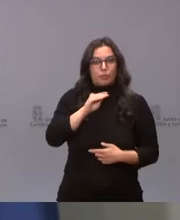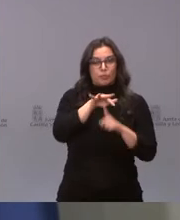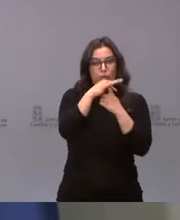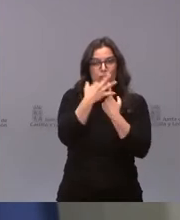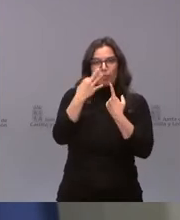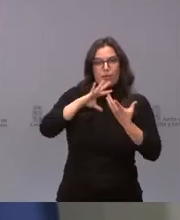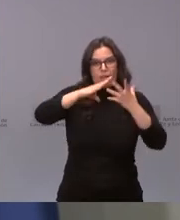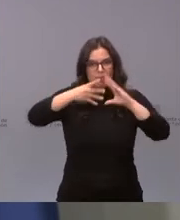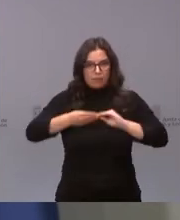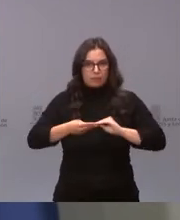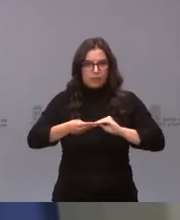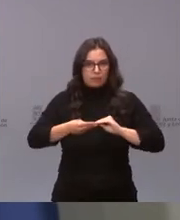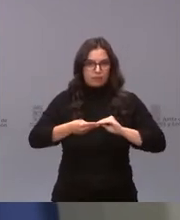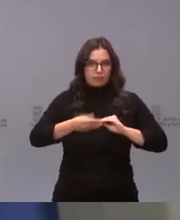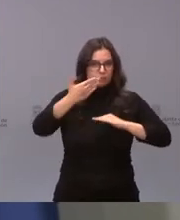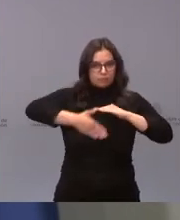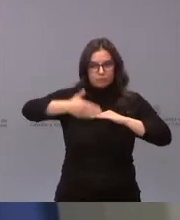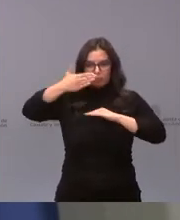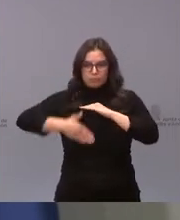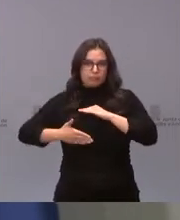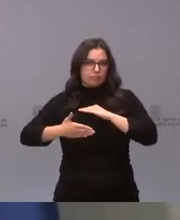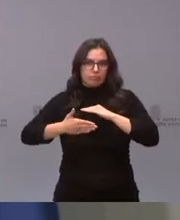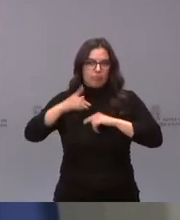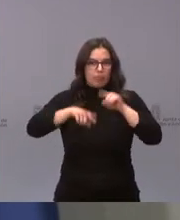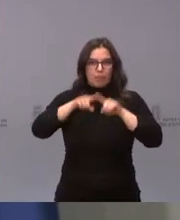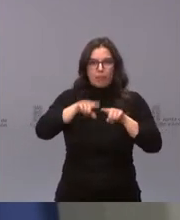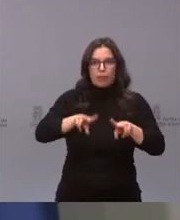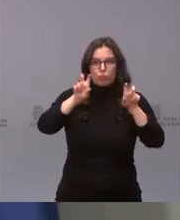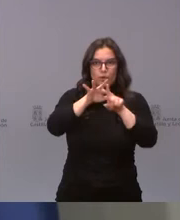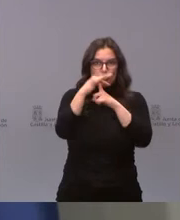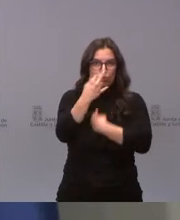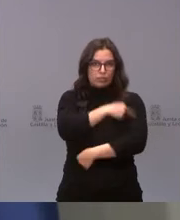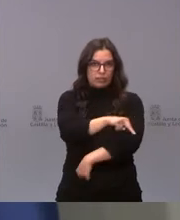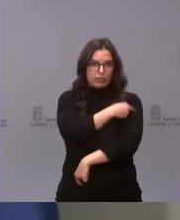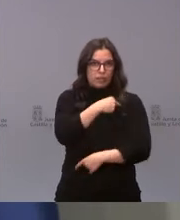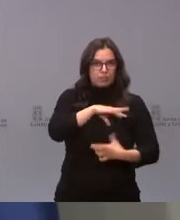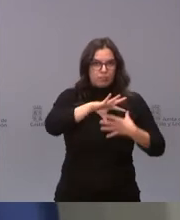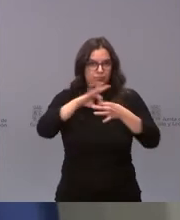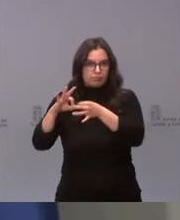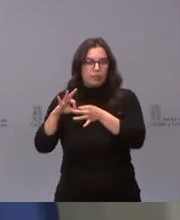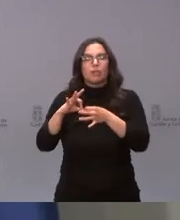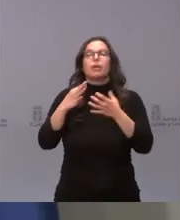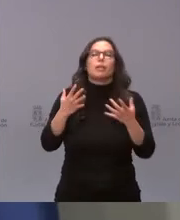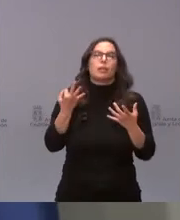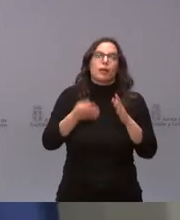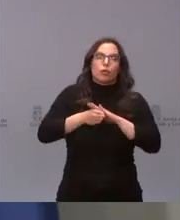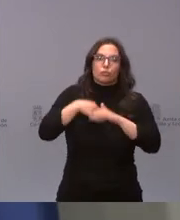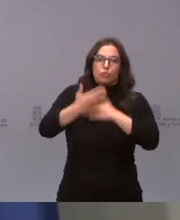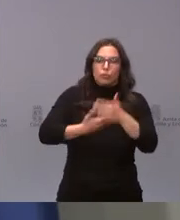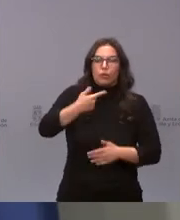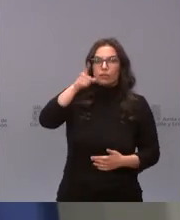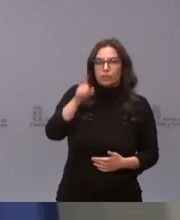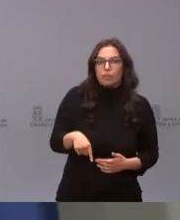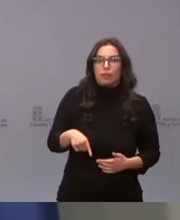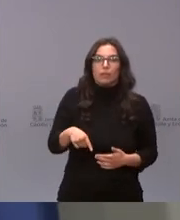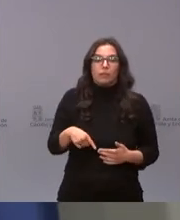situación de las restricciones a la situación, a la nueva situación sanitaria, y que hay que continuar en este trabajo en el